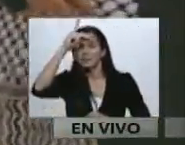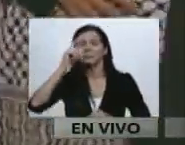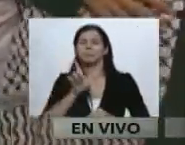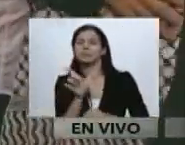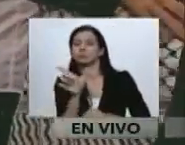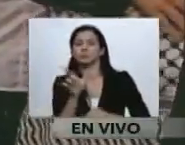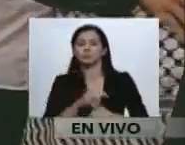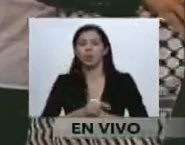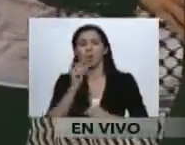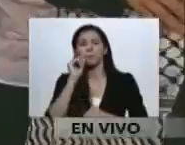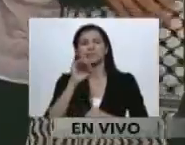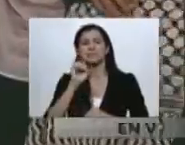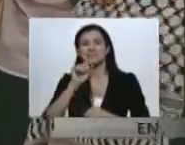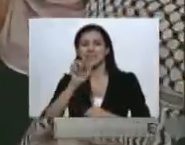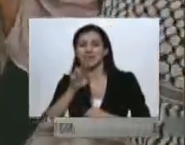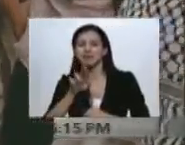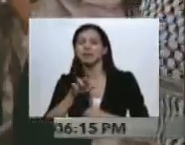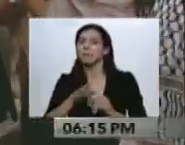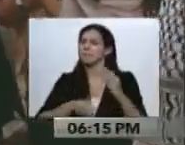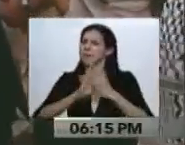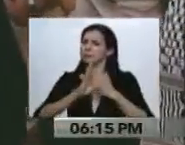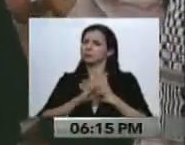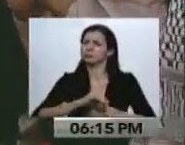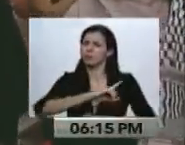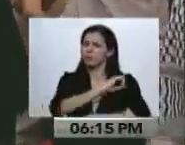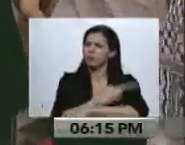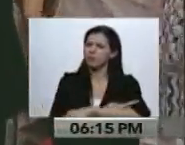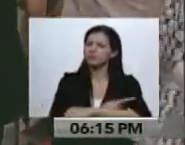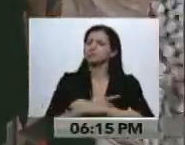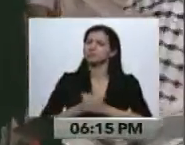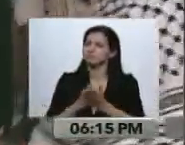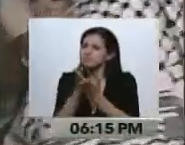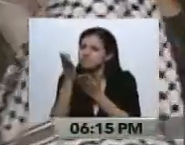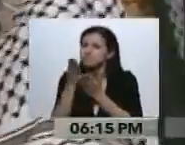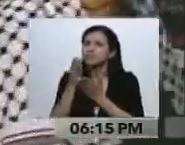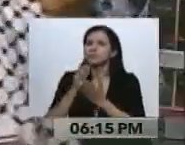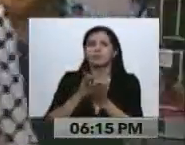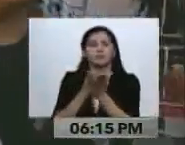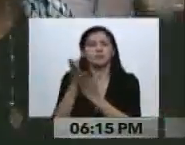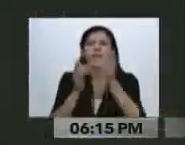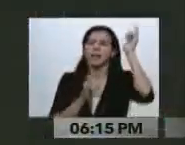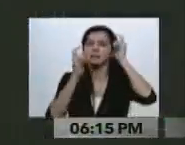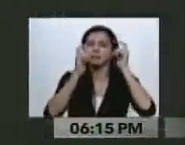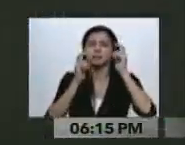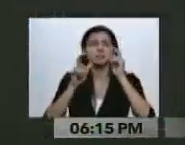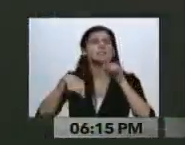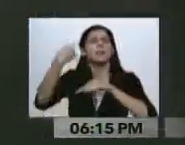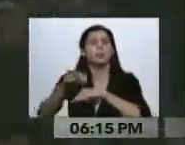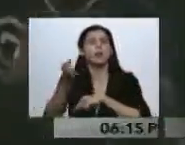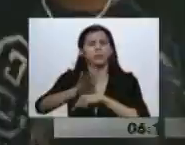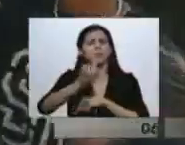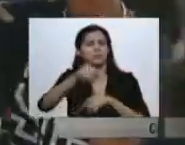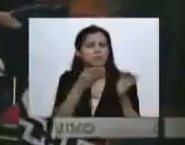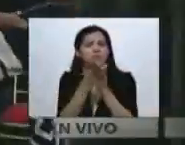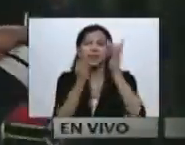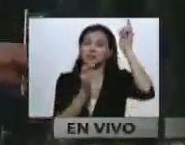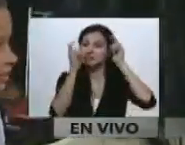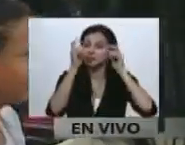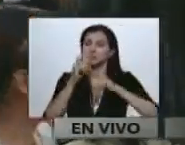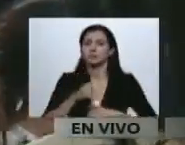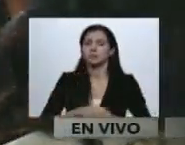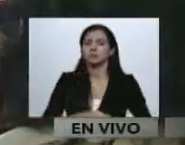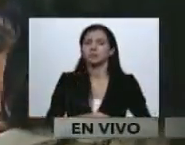Trompi, vamos con toda la fuerza, leales a Chávez, más allá de esta vida. También otras